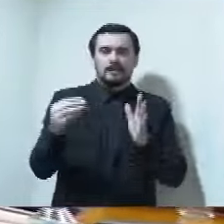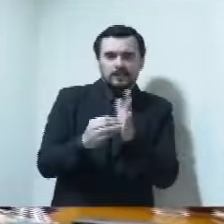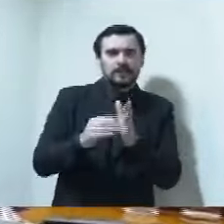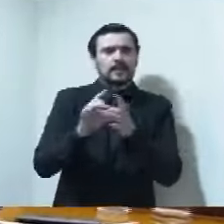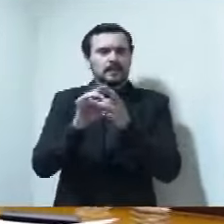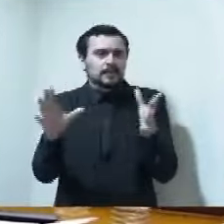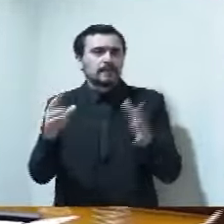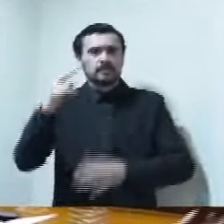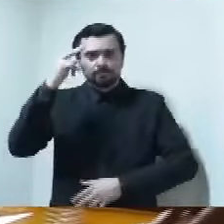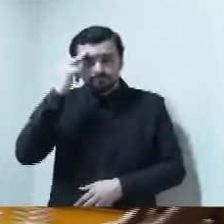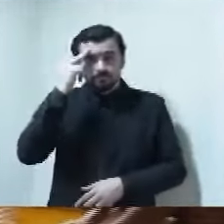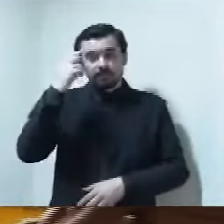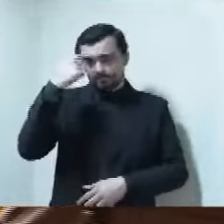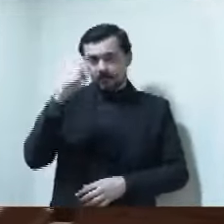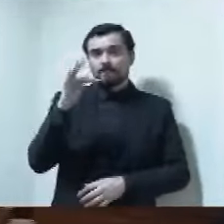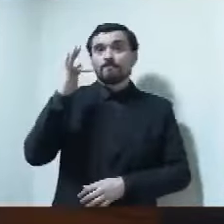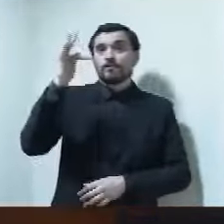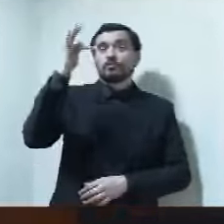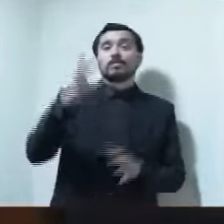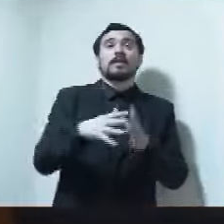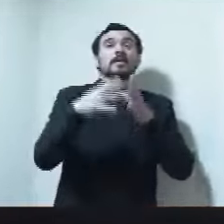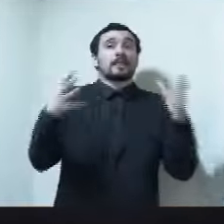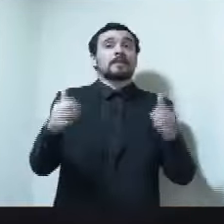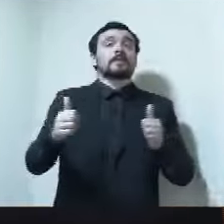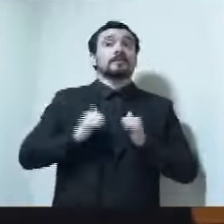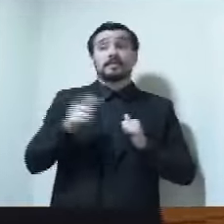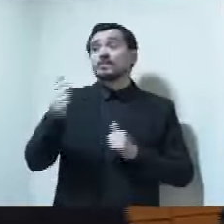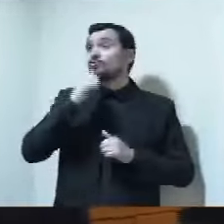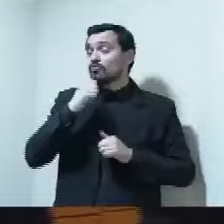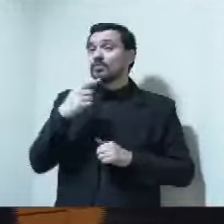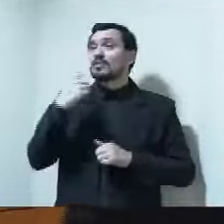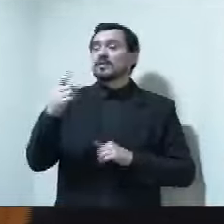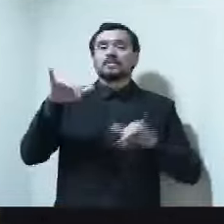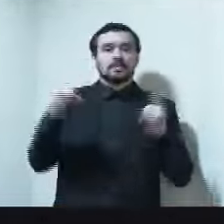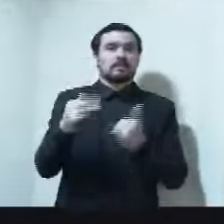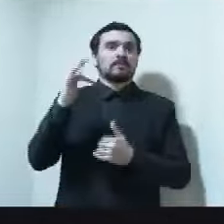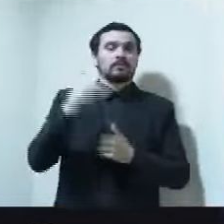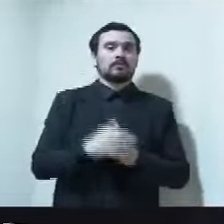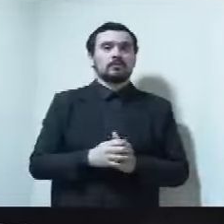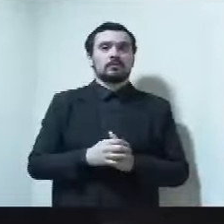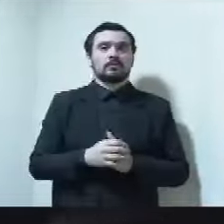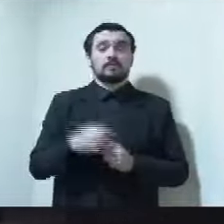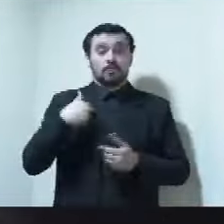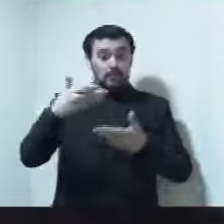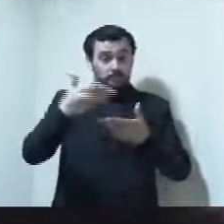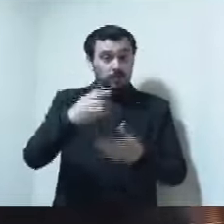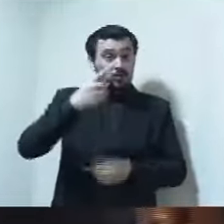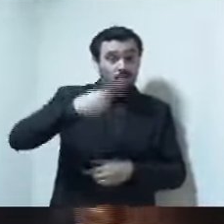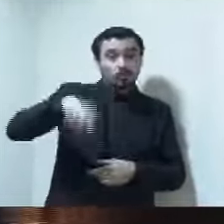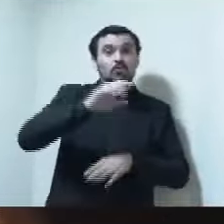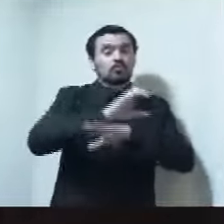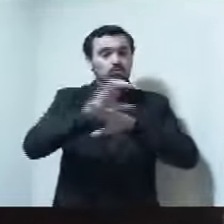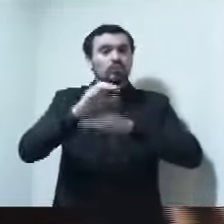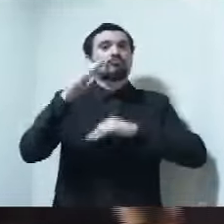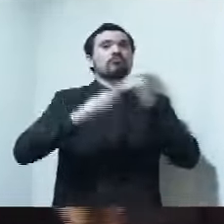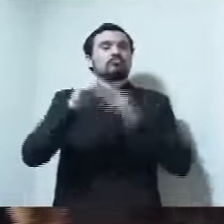libre, soberano, para encarar el destino de grandeza que la historia nos tiene reservados. Les invito a todos a seguir